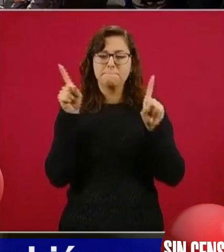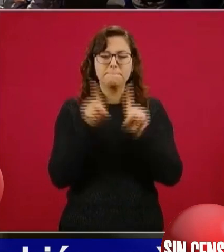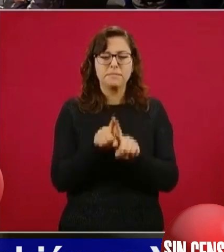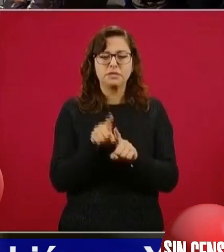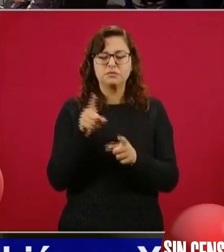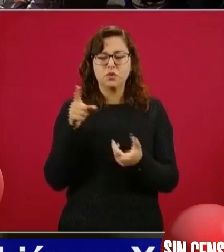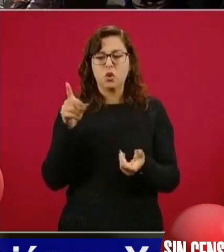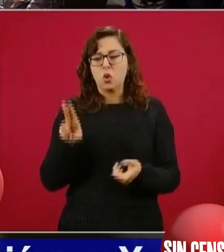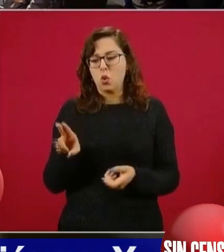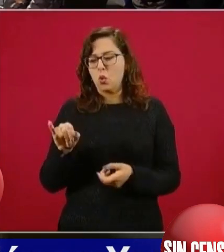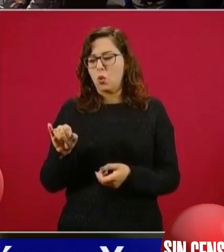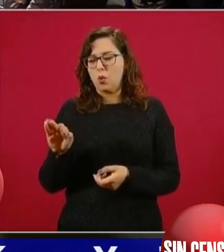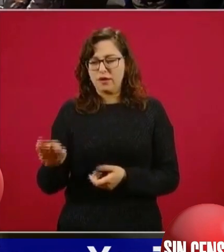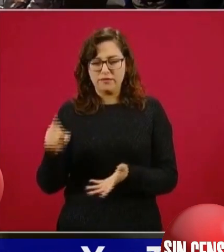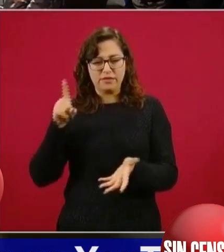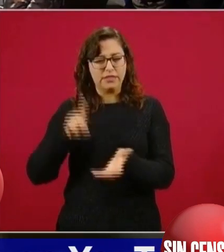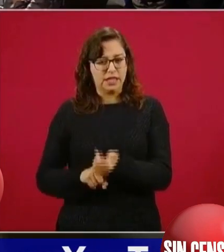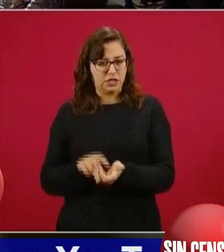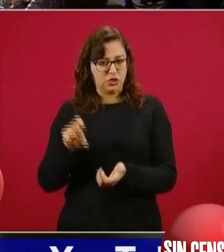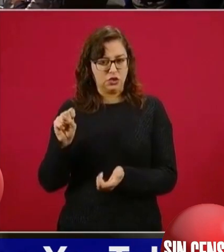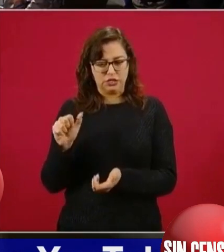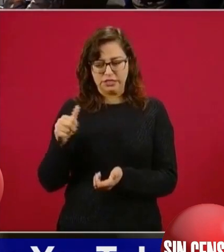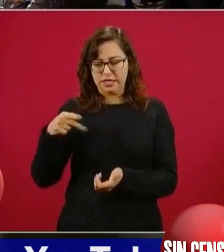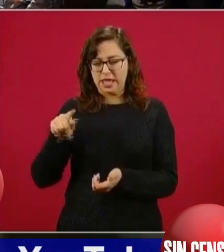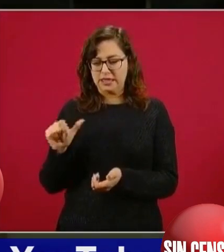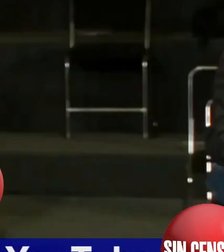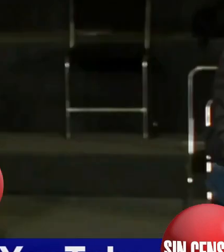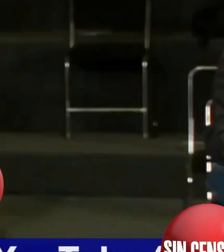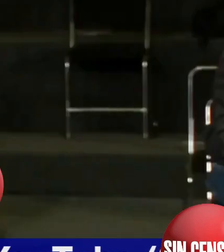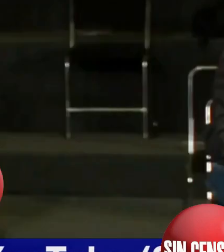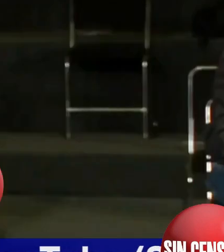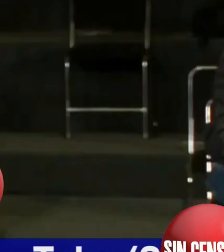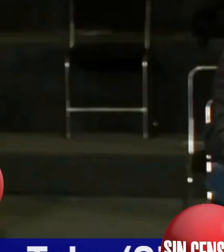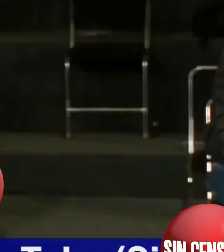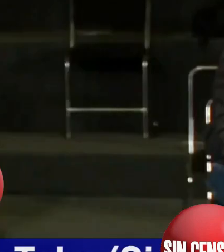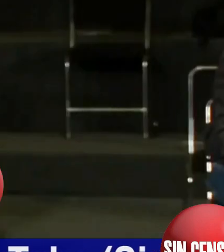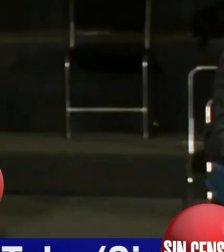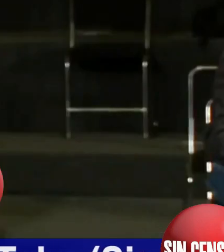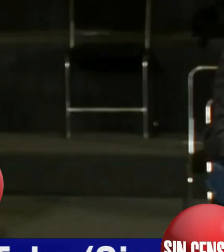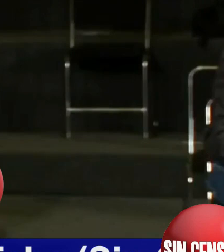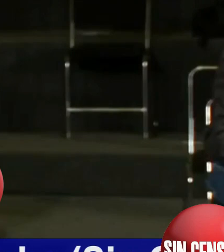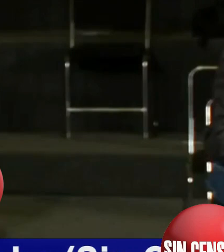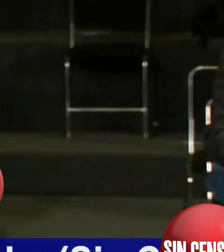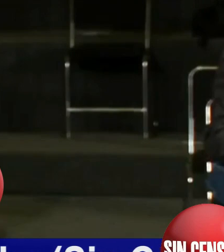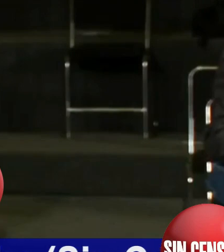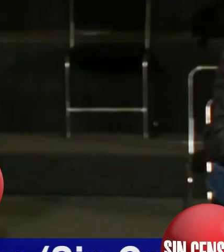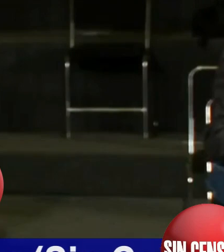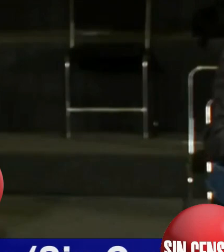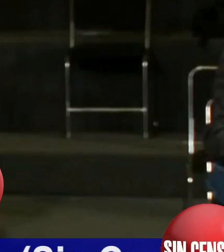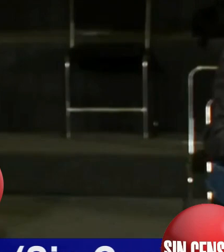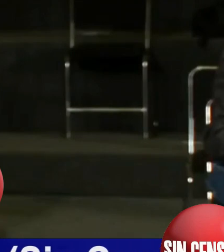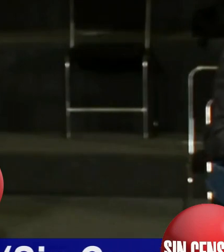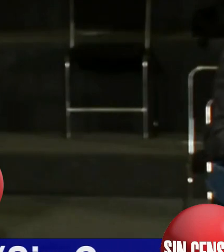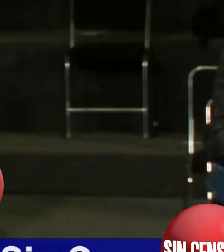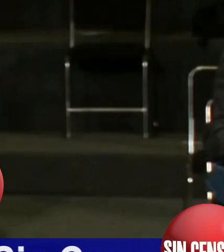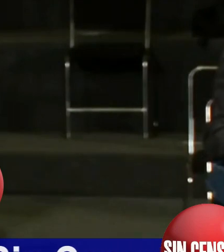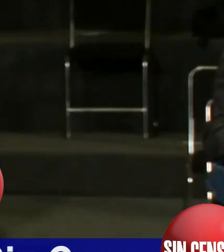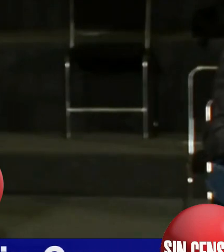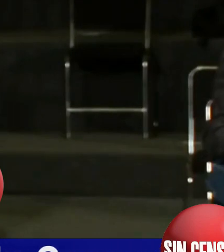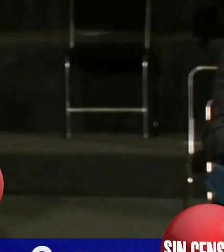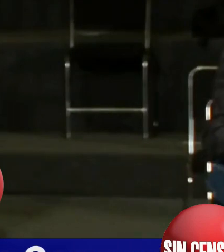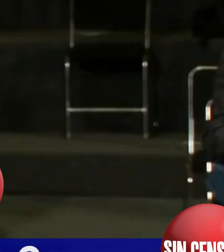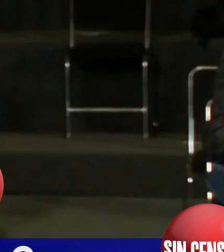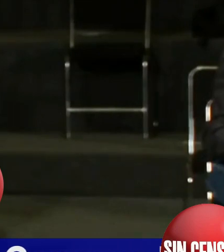Inteligencia Financiera, esto en materia financiera, pero esto en materia de macrocriminalidad